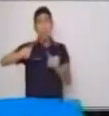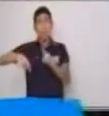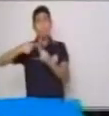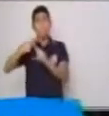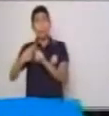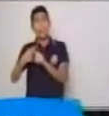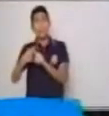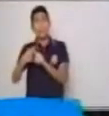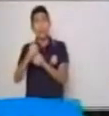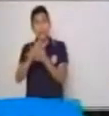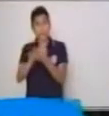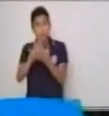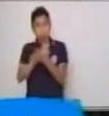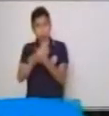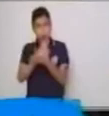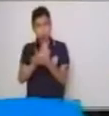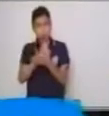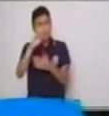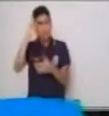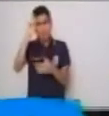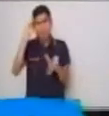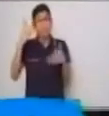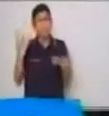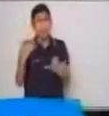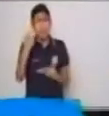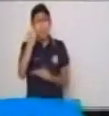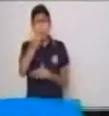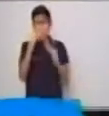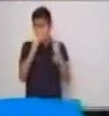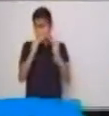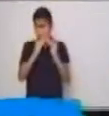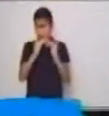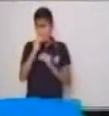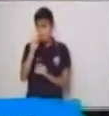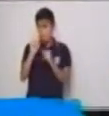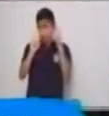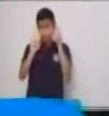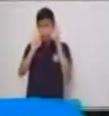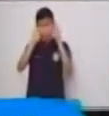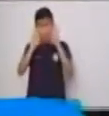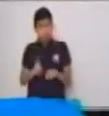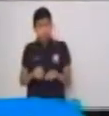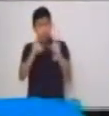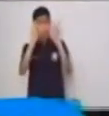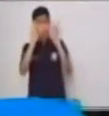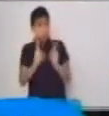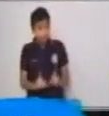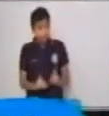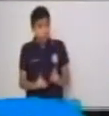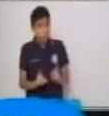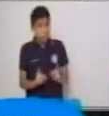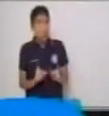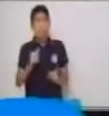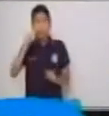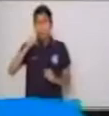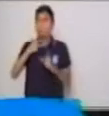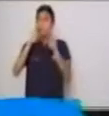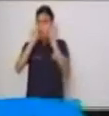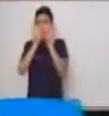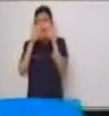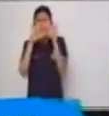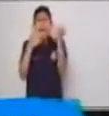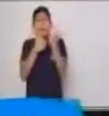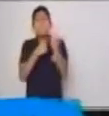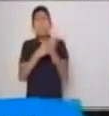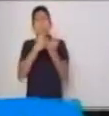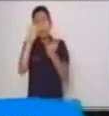constantemente. Recuerden, si en casa hay alguna persona con alguna discapacidad, este tema los